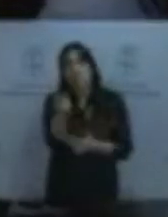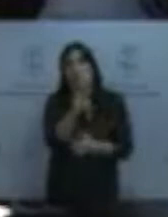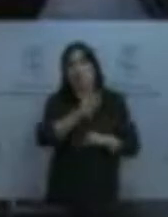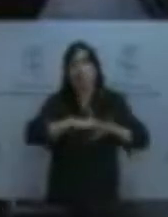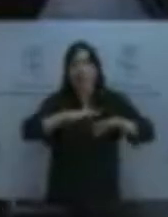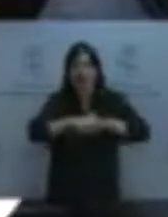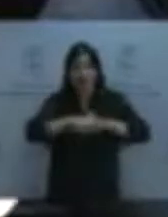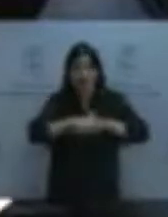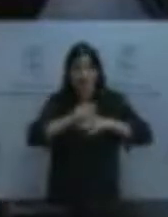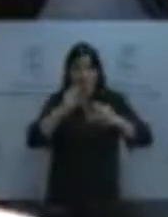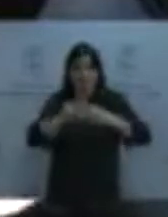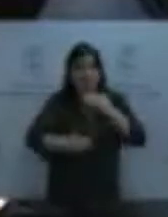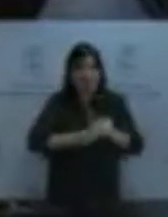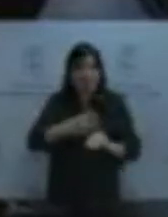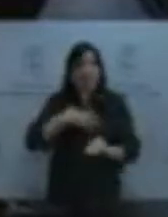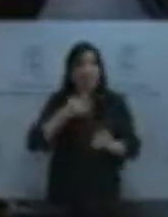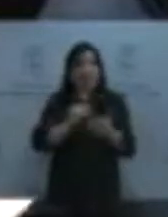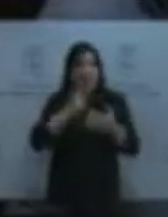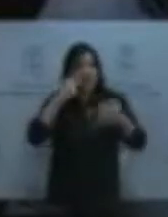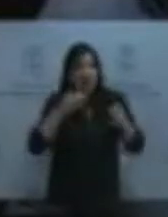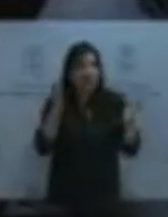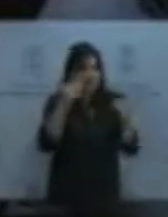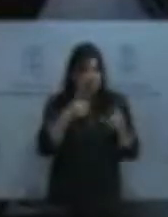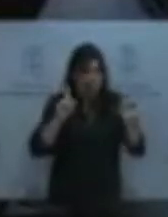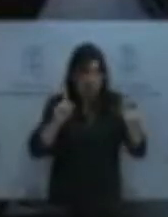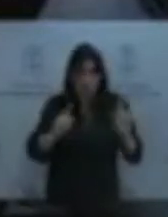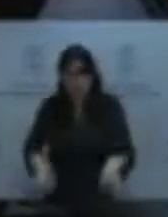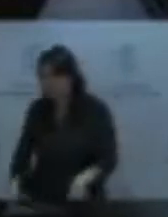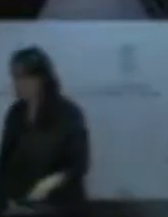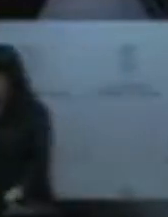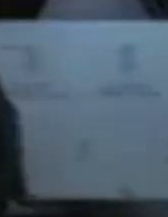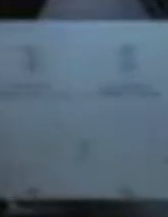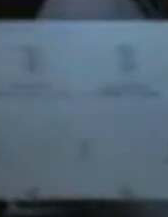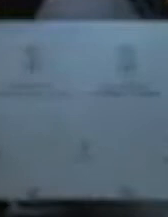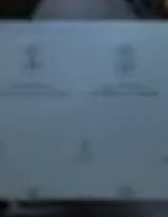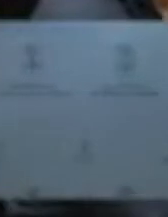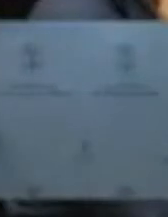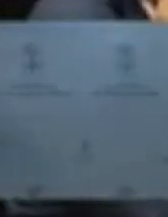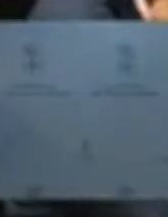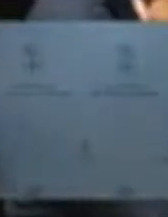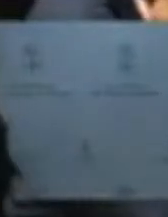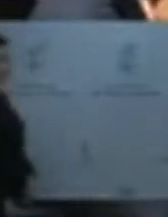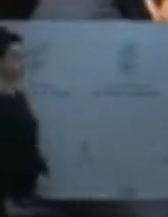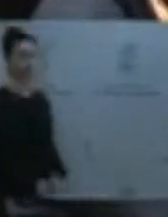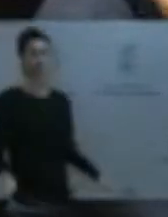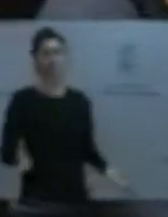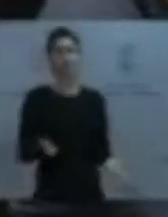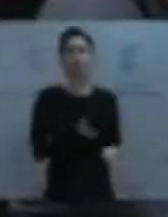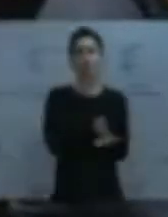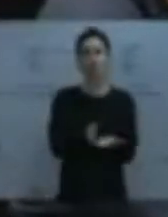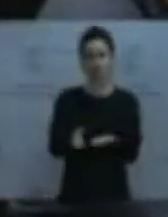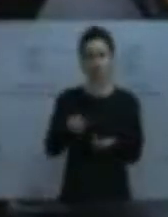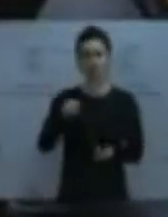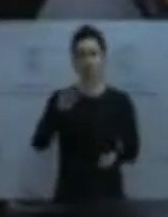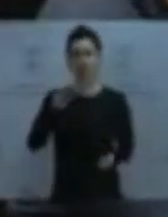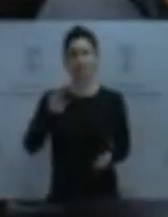existir. Y eso significaba dos cosas. Por un lado, Hitpa estaba explotando una red para la que no tenía formalizada la